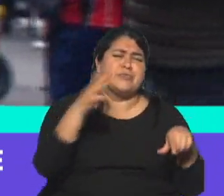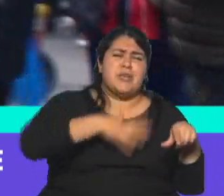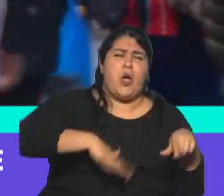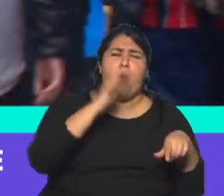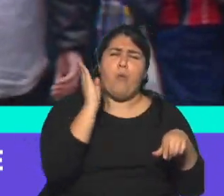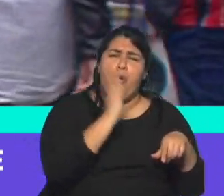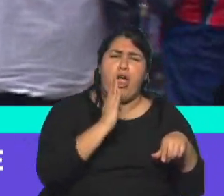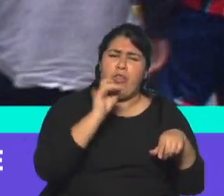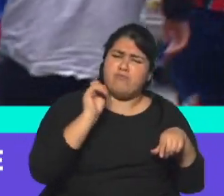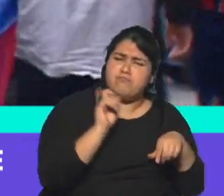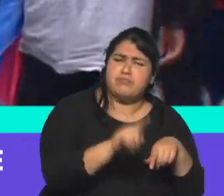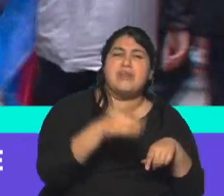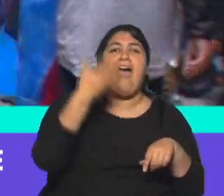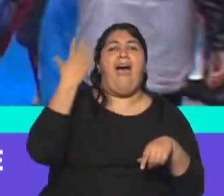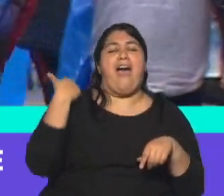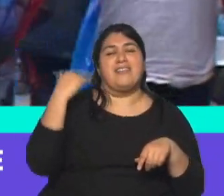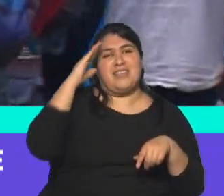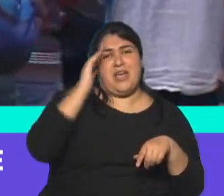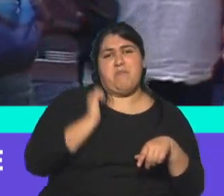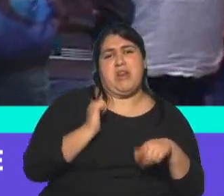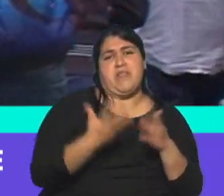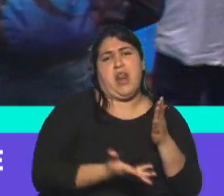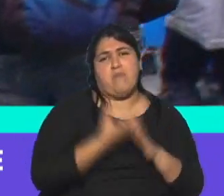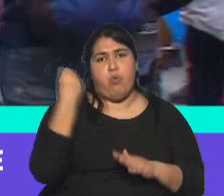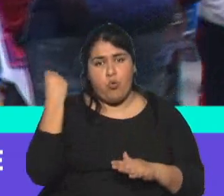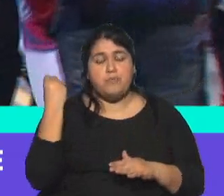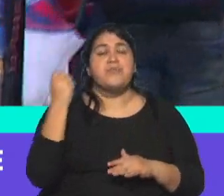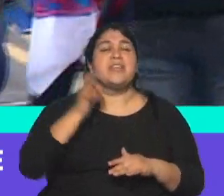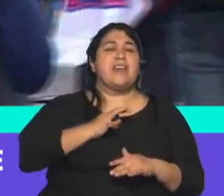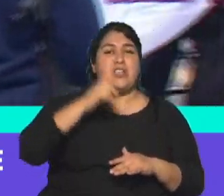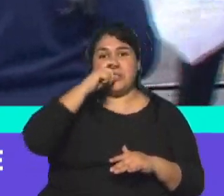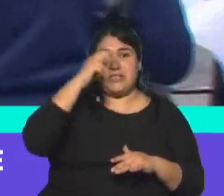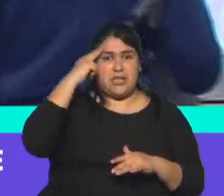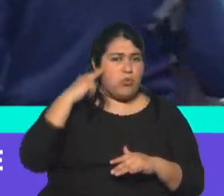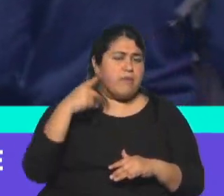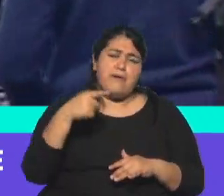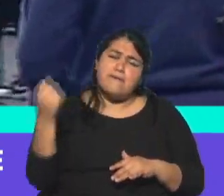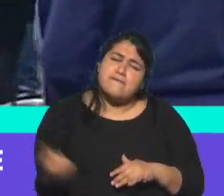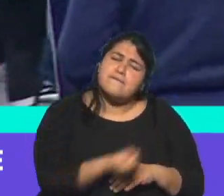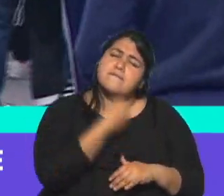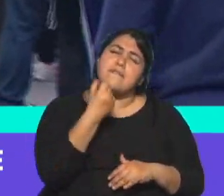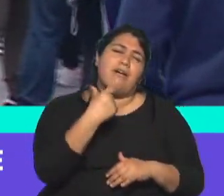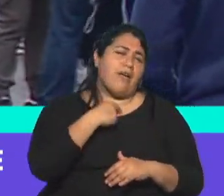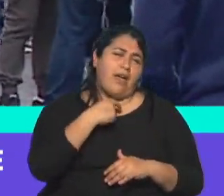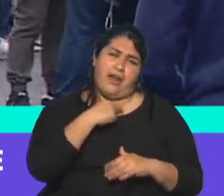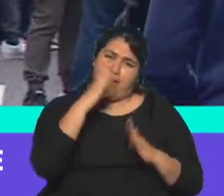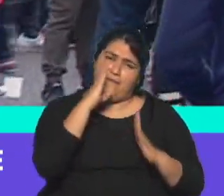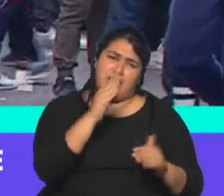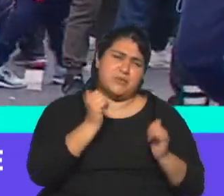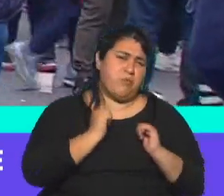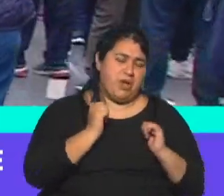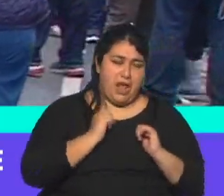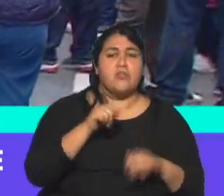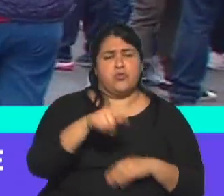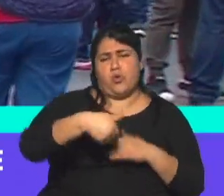allá expropiado por la dictadura cívico-militar en el año 79. Entonces hay mucha expectativa, decíamos. Falta